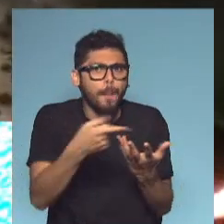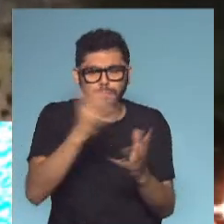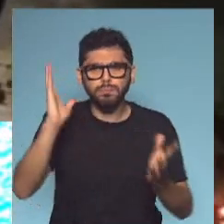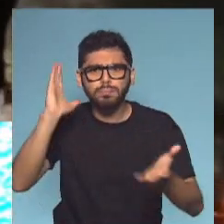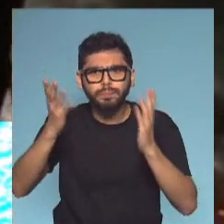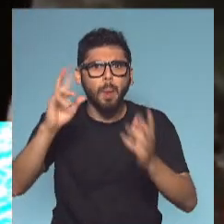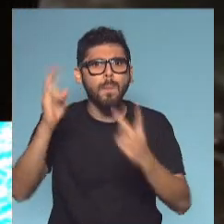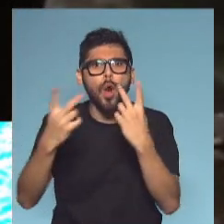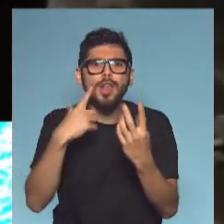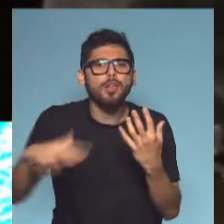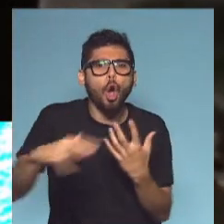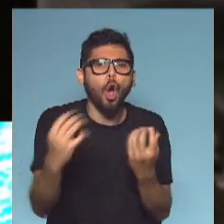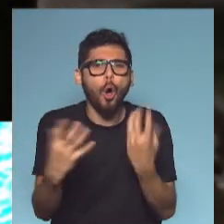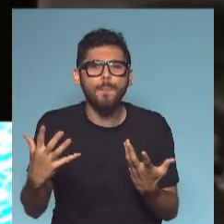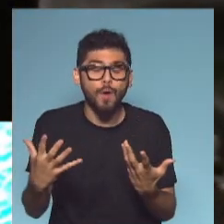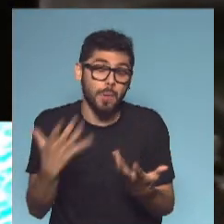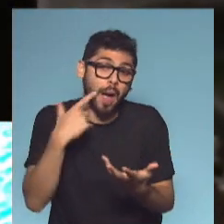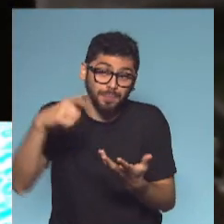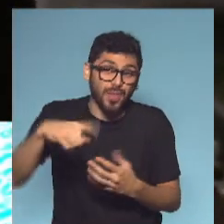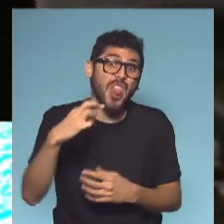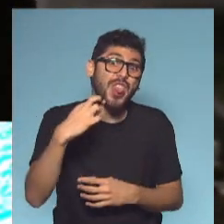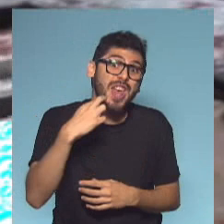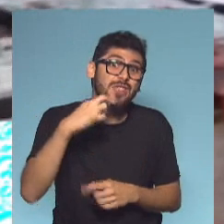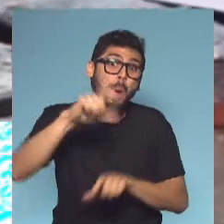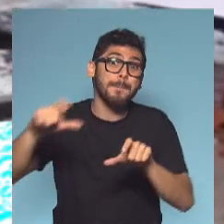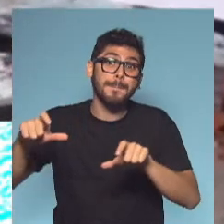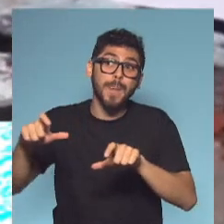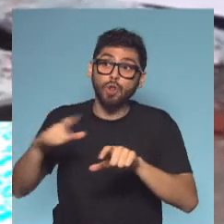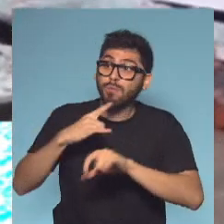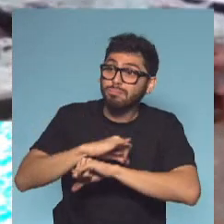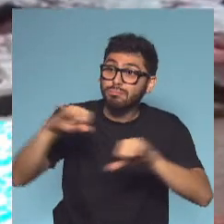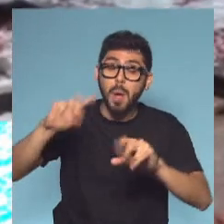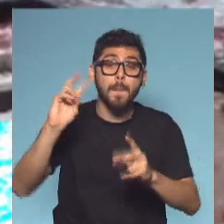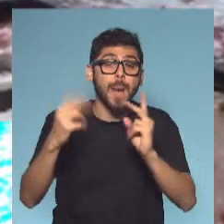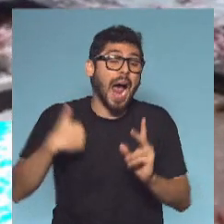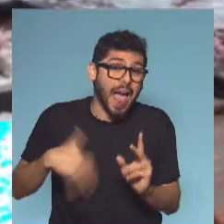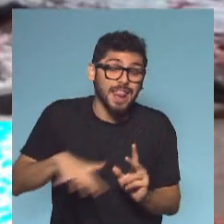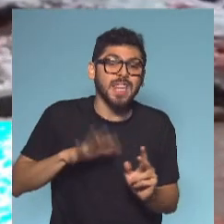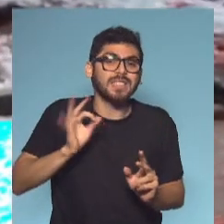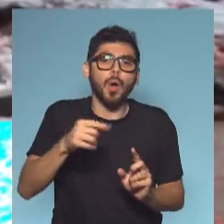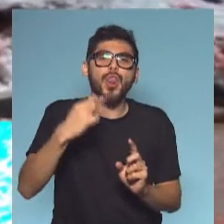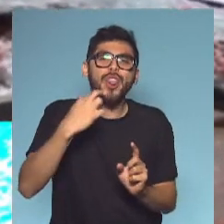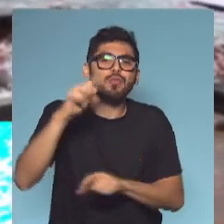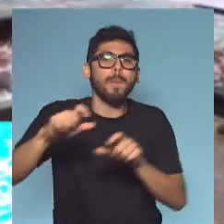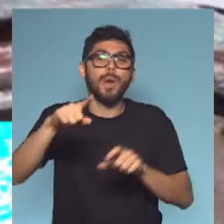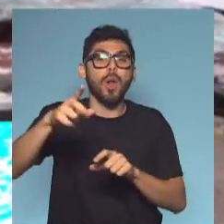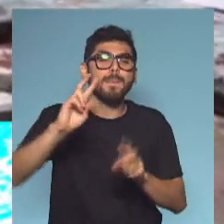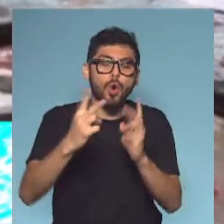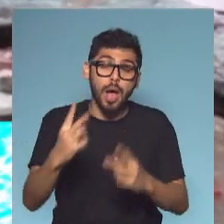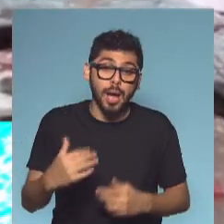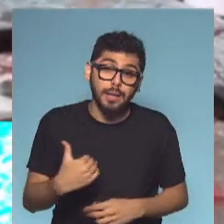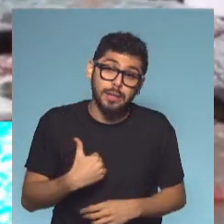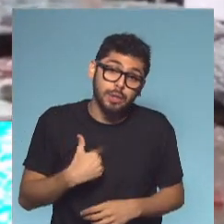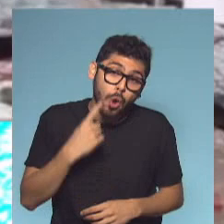y la muerte de estas, por lo menos, 19 personas es la información que manejamos ahora en la Argentina. Yo creo que